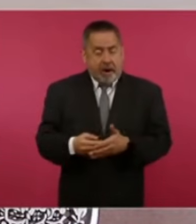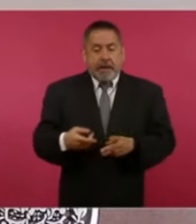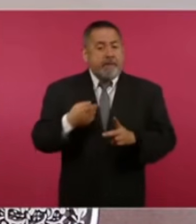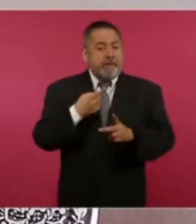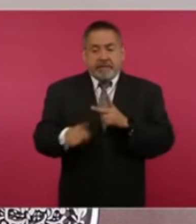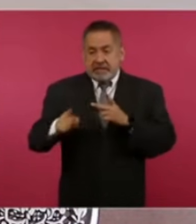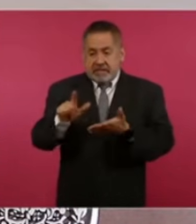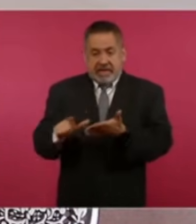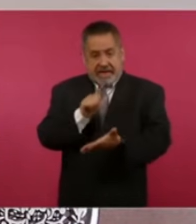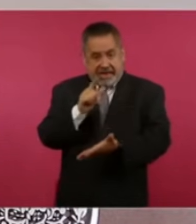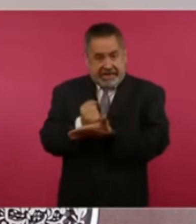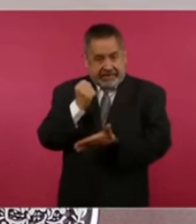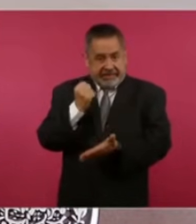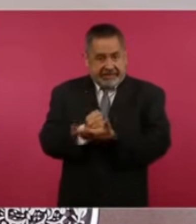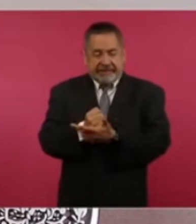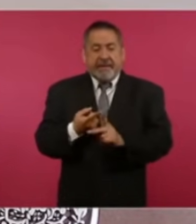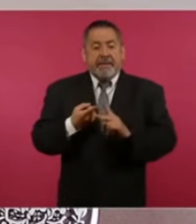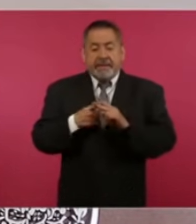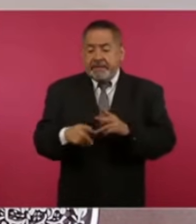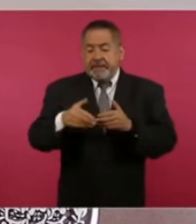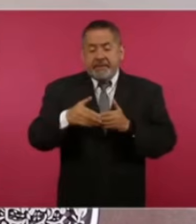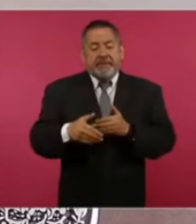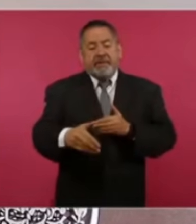vigor esta reforma, arranca el